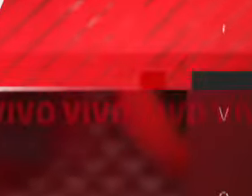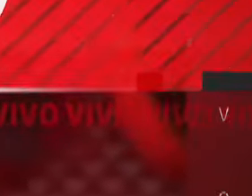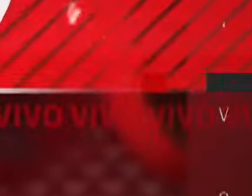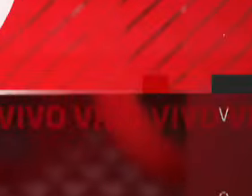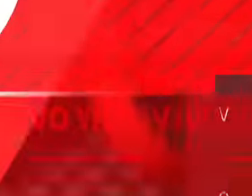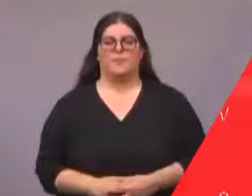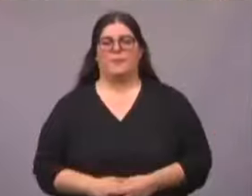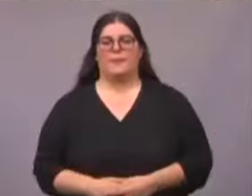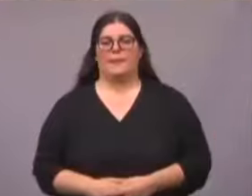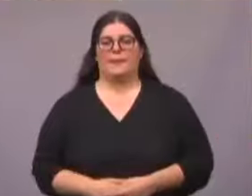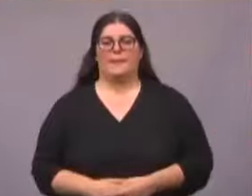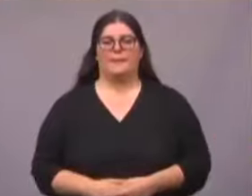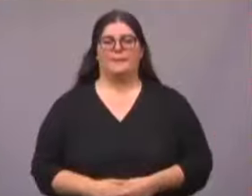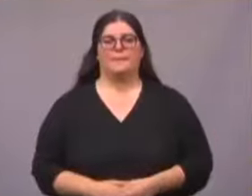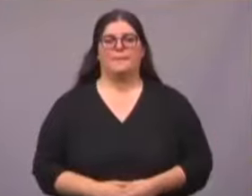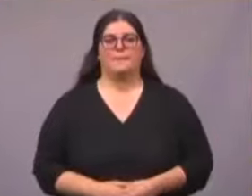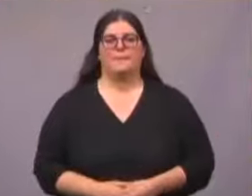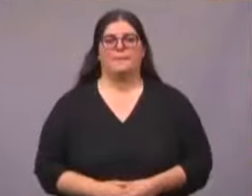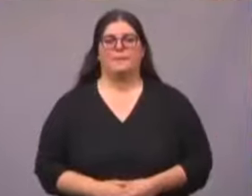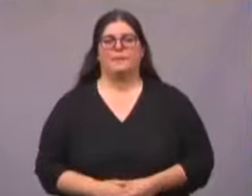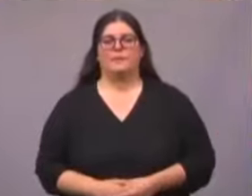Shingi, chao, habla Axel Kicillof. A ver, lo escuchamos, dale.